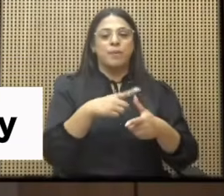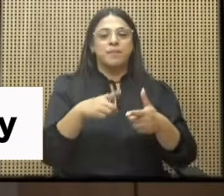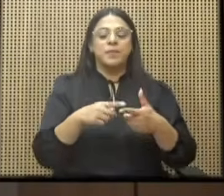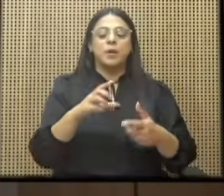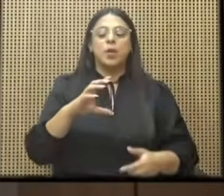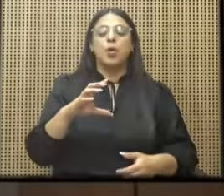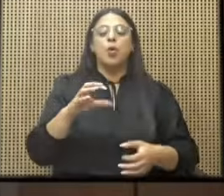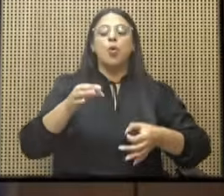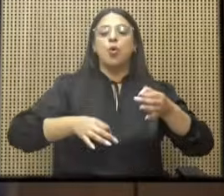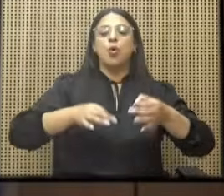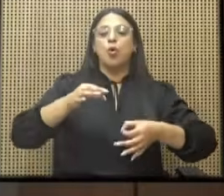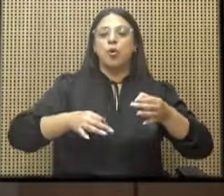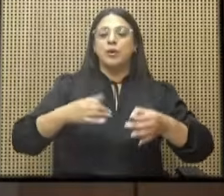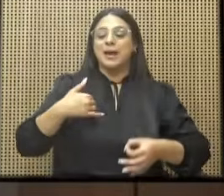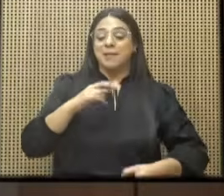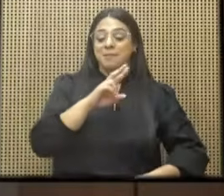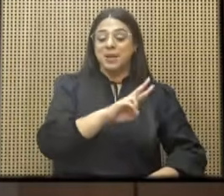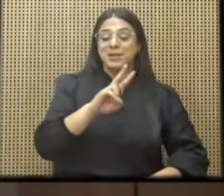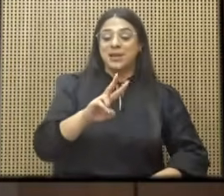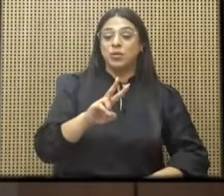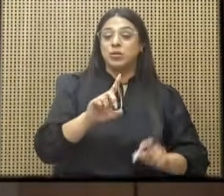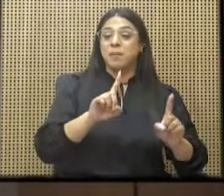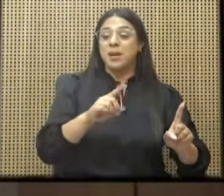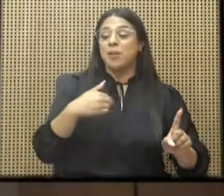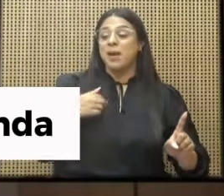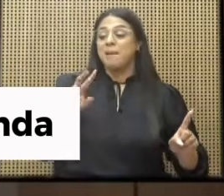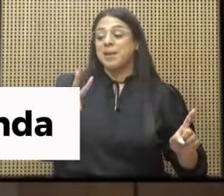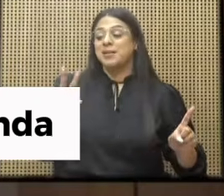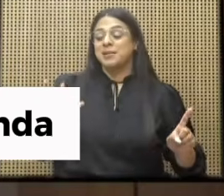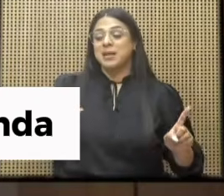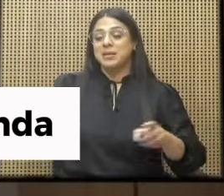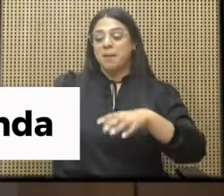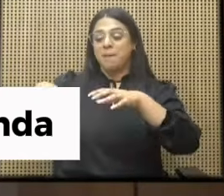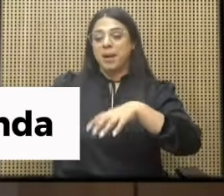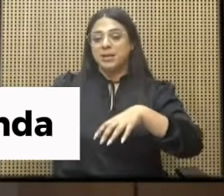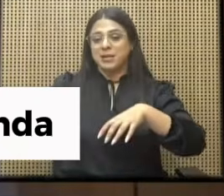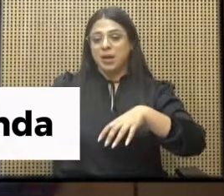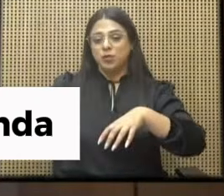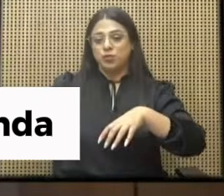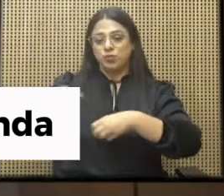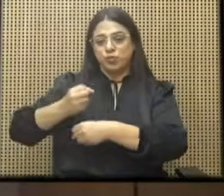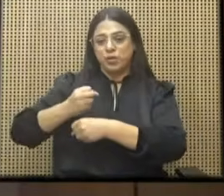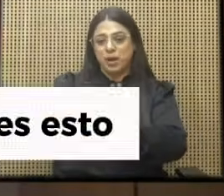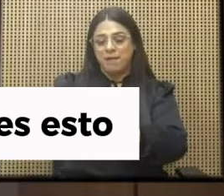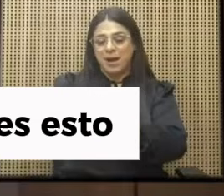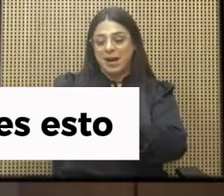22, pero hay 23 magistrados trabajando. El